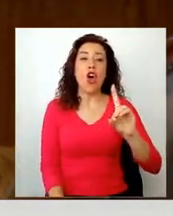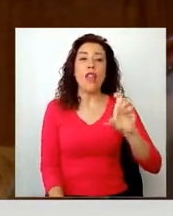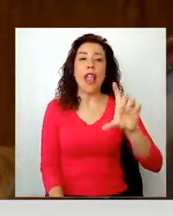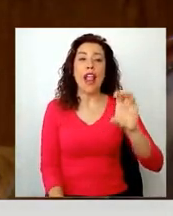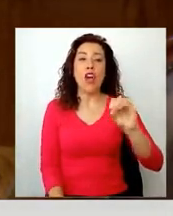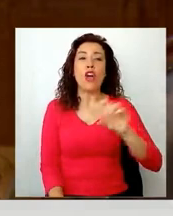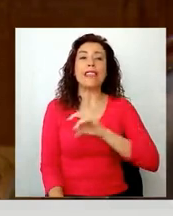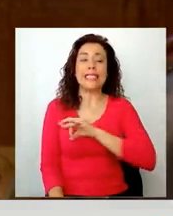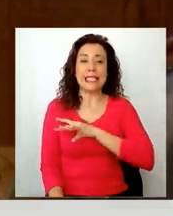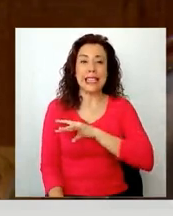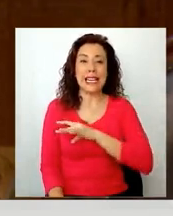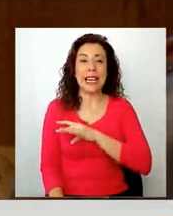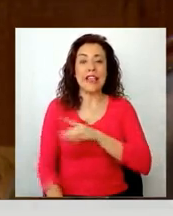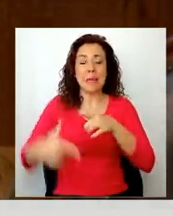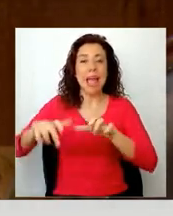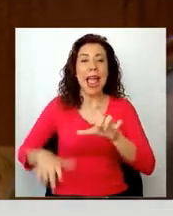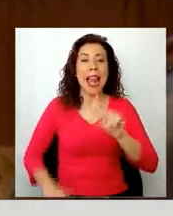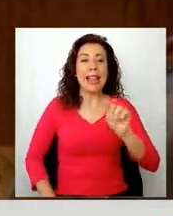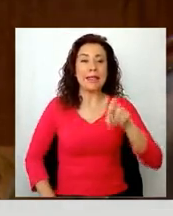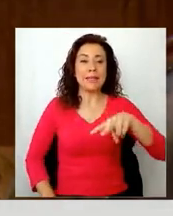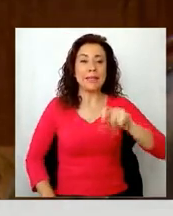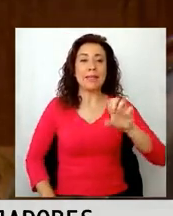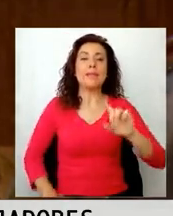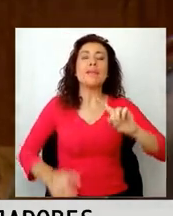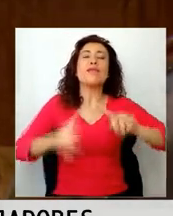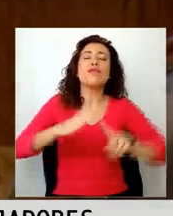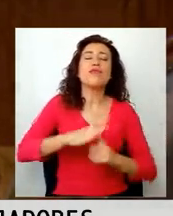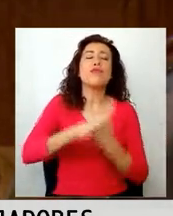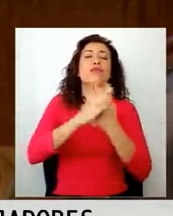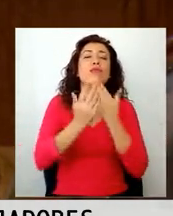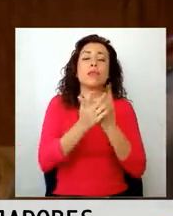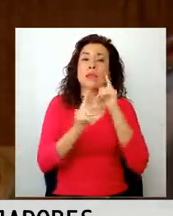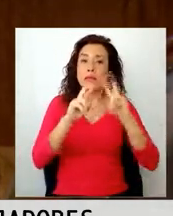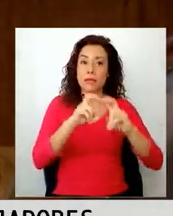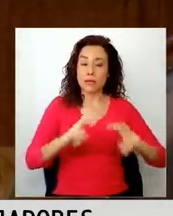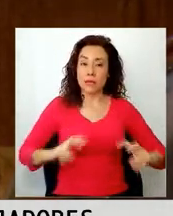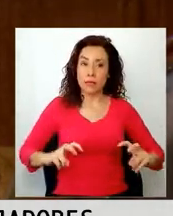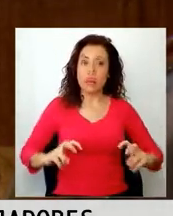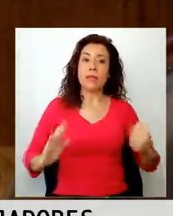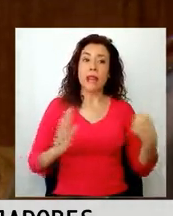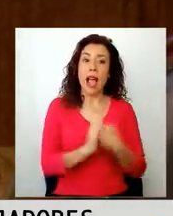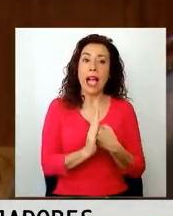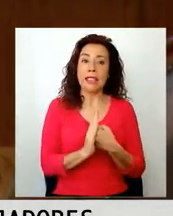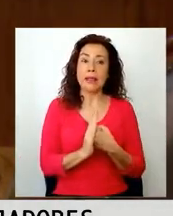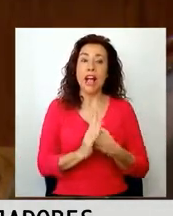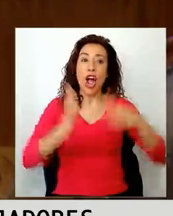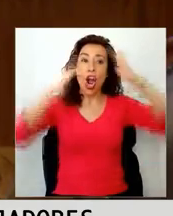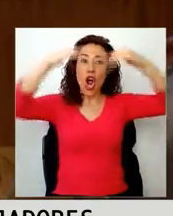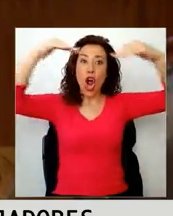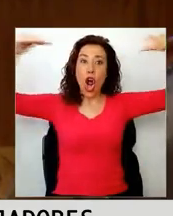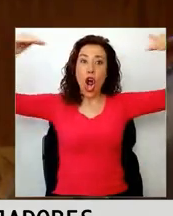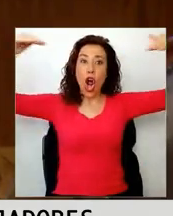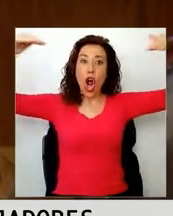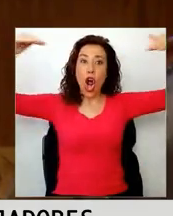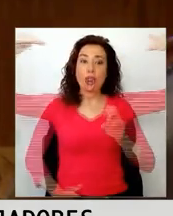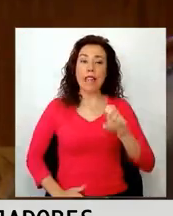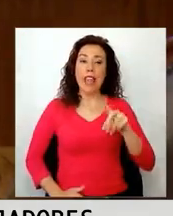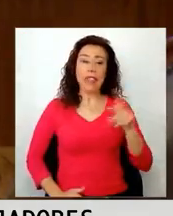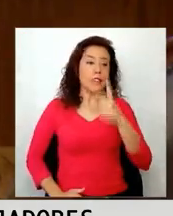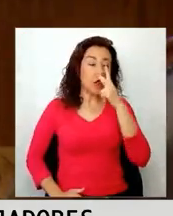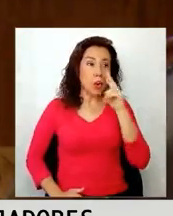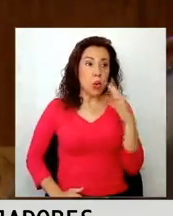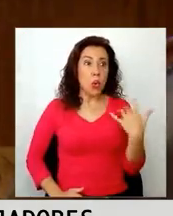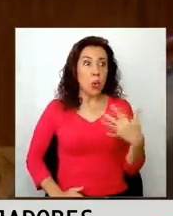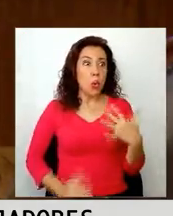surge durante una investigación sobre accidente a la Cordillera de los Andes al constatar la magnitud de las cifras de